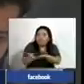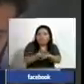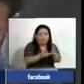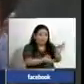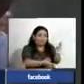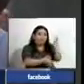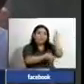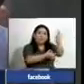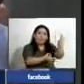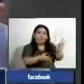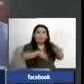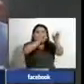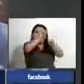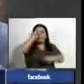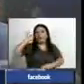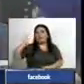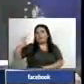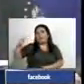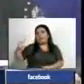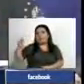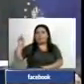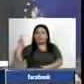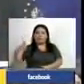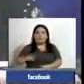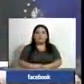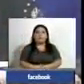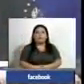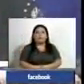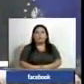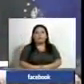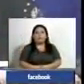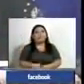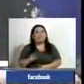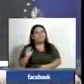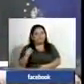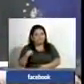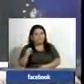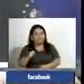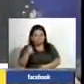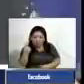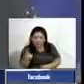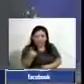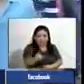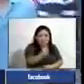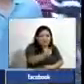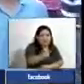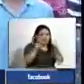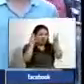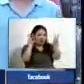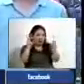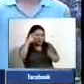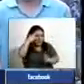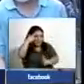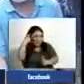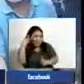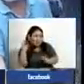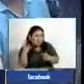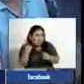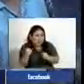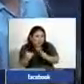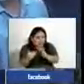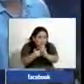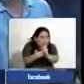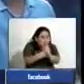ante la Fiscalía General de la República. Hay ciertos actores políticos tratando de